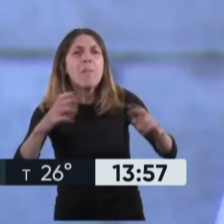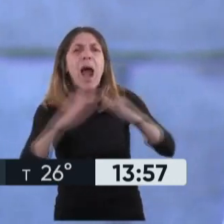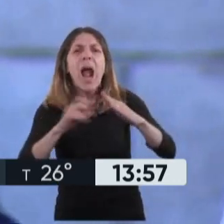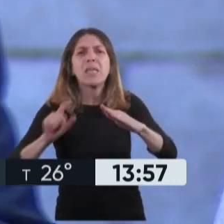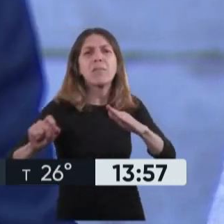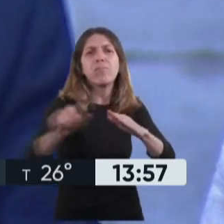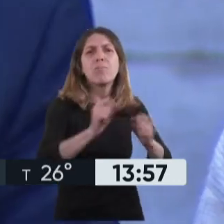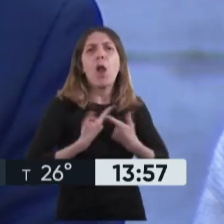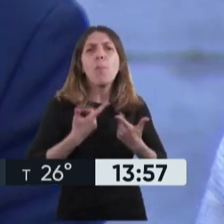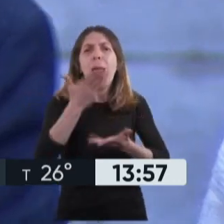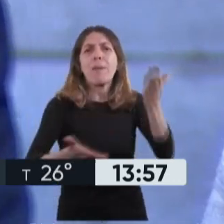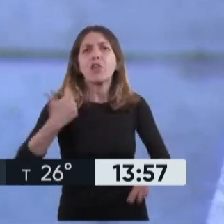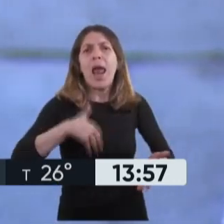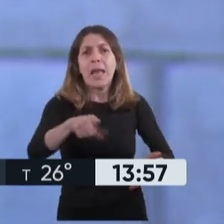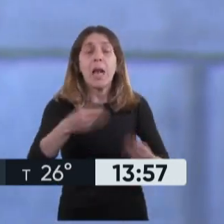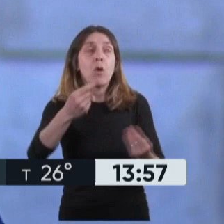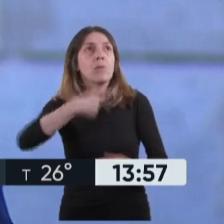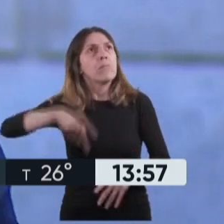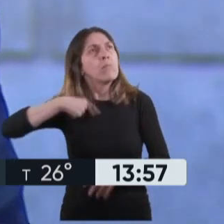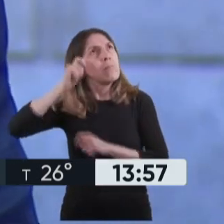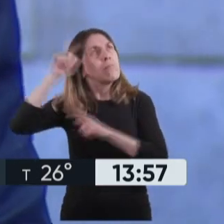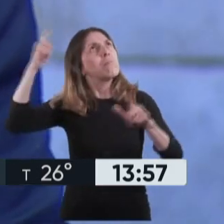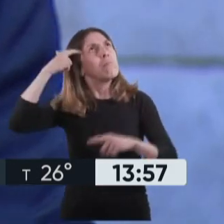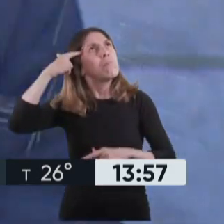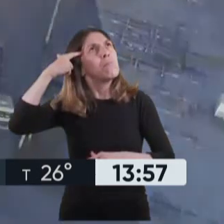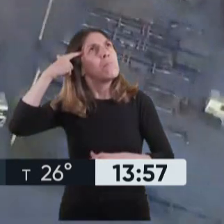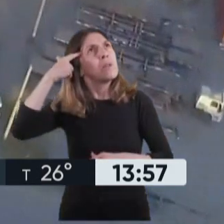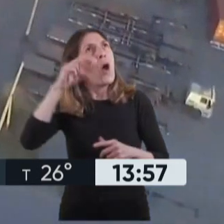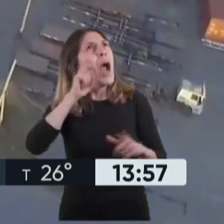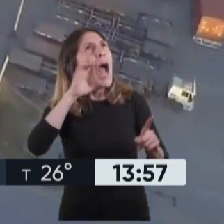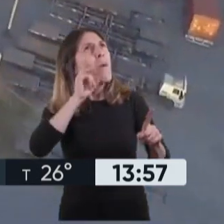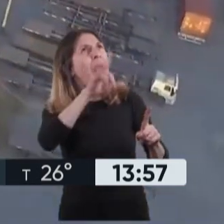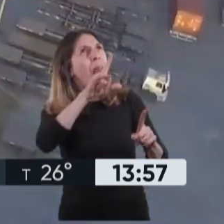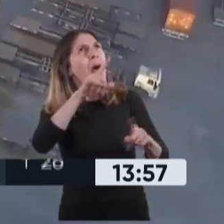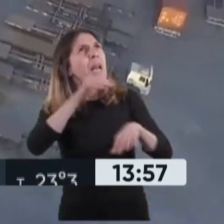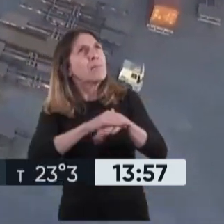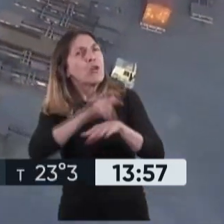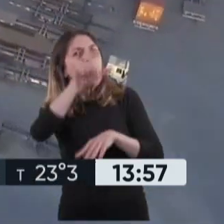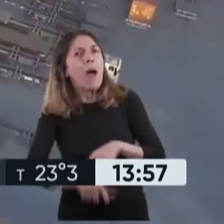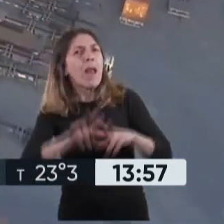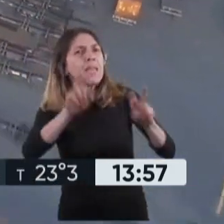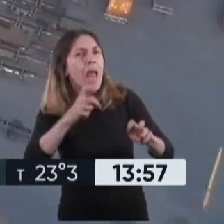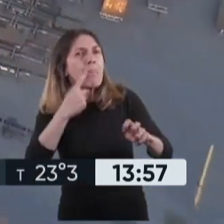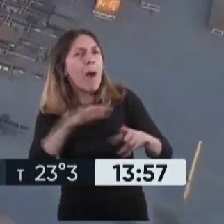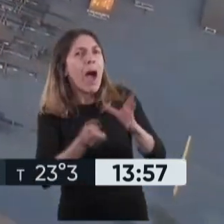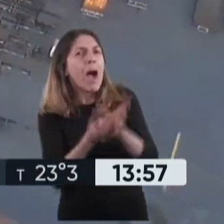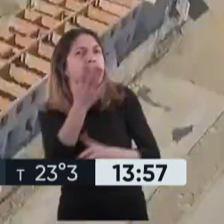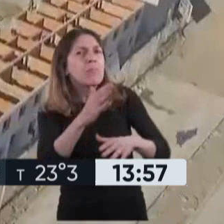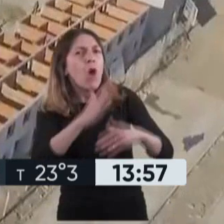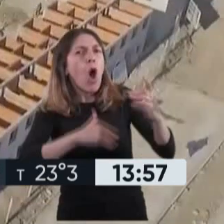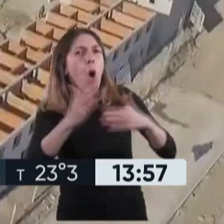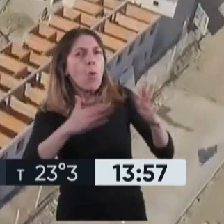piensa en la dimensión de las obras que gabriel lleva adelante a veces